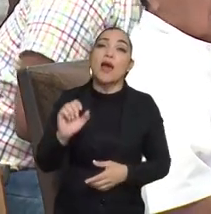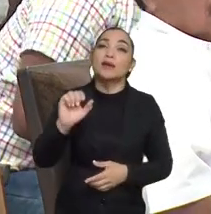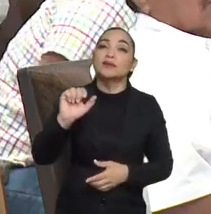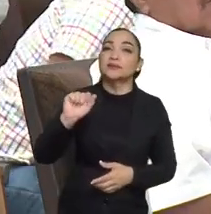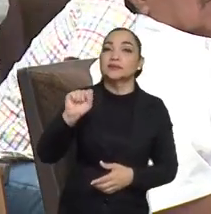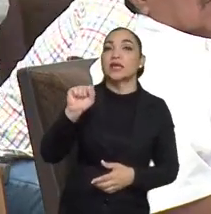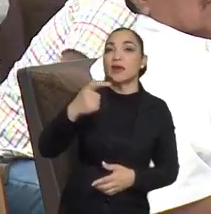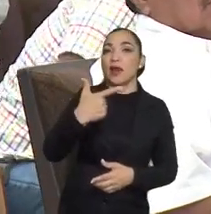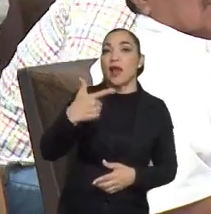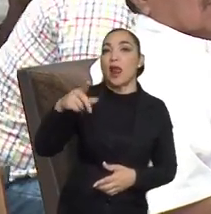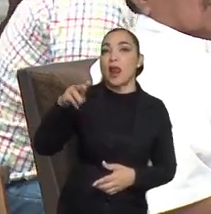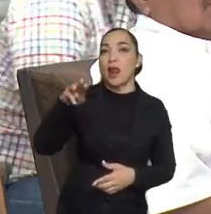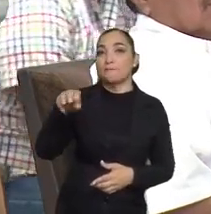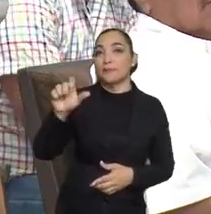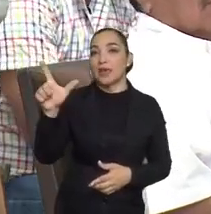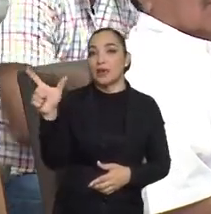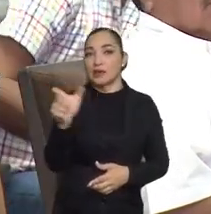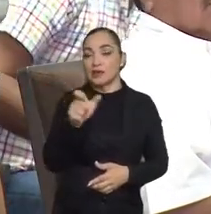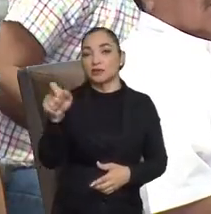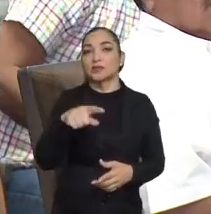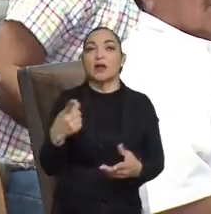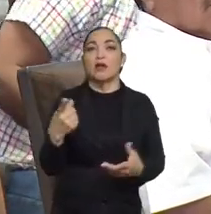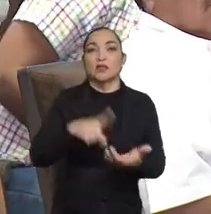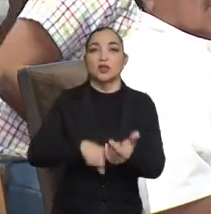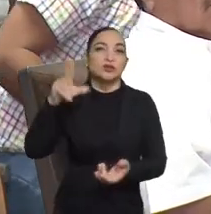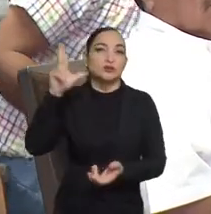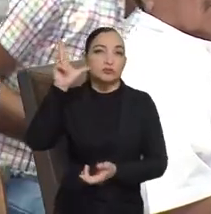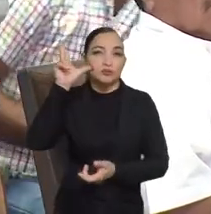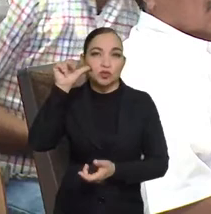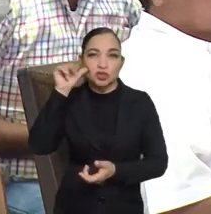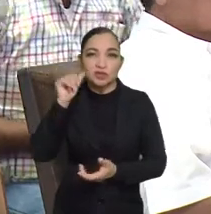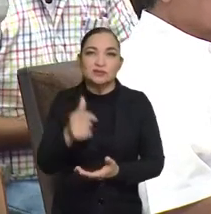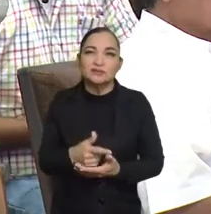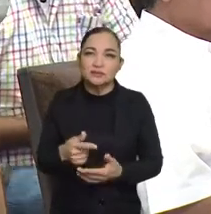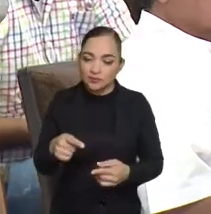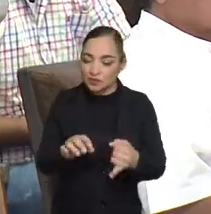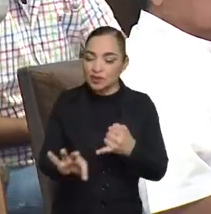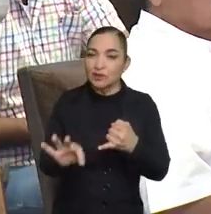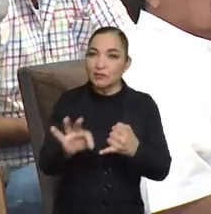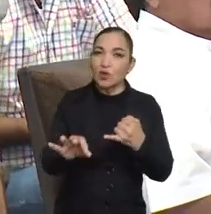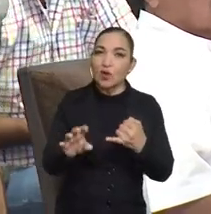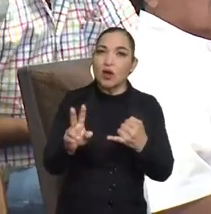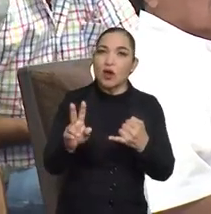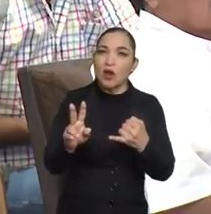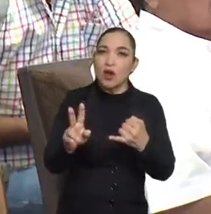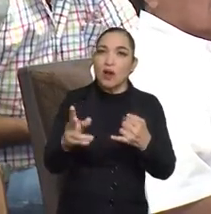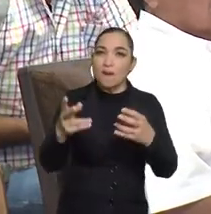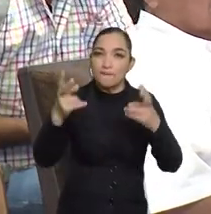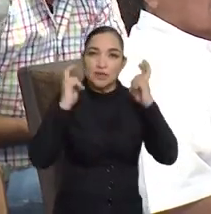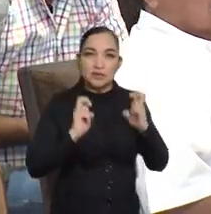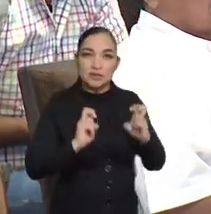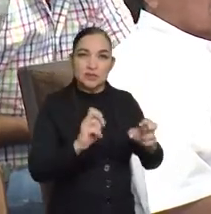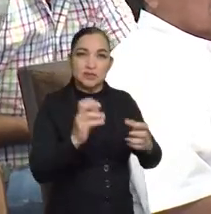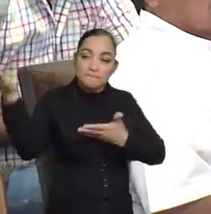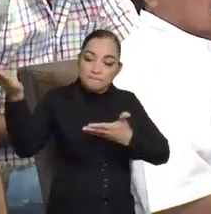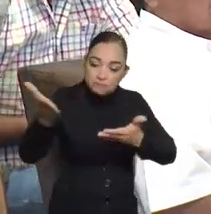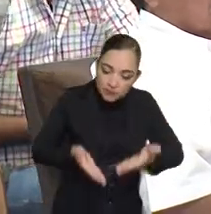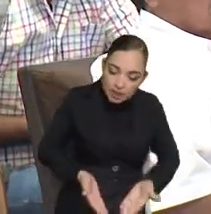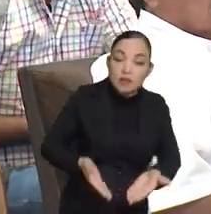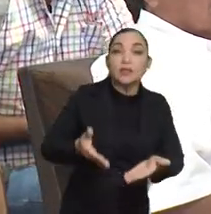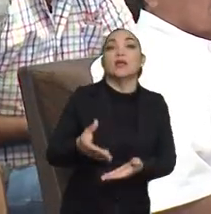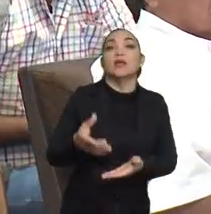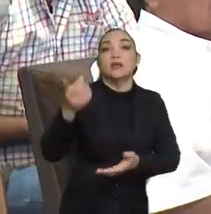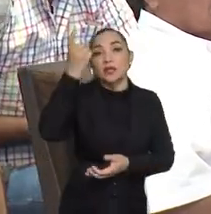pasada? Gracias. ¿La qué? La última no supe. La visita del director de Segalmex, ¿sí sería también en Mochis? No,